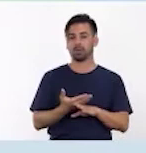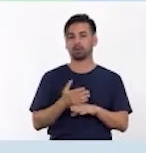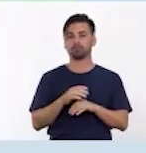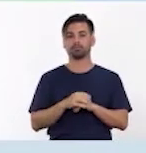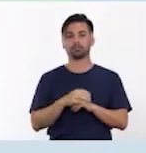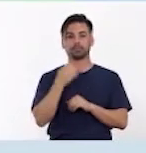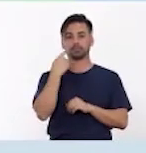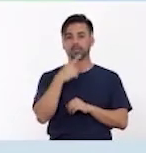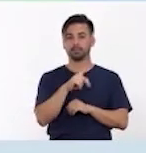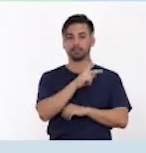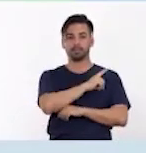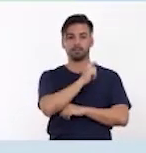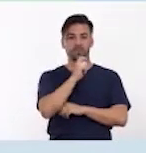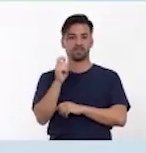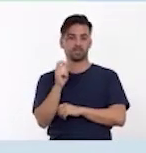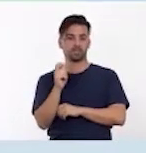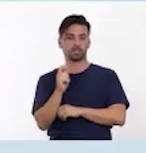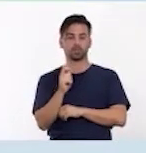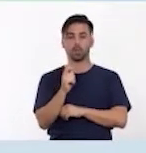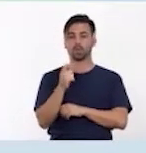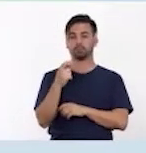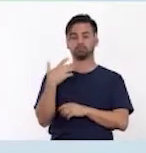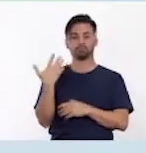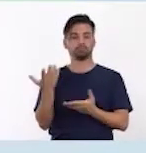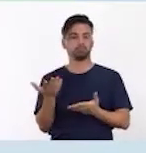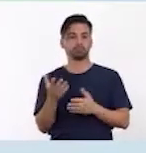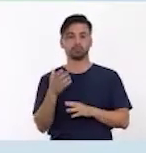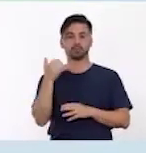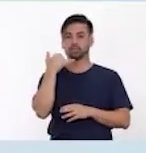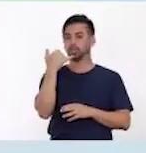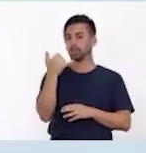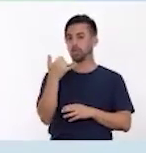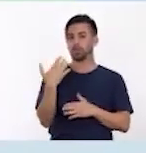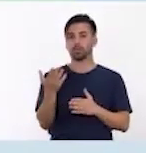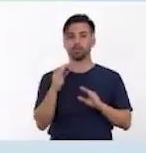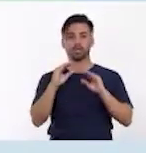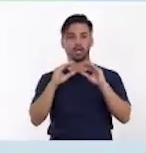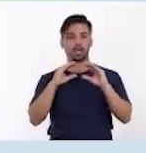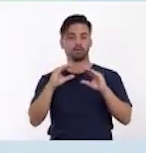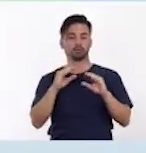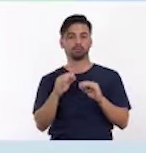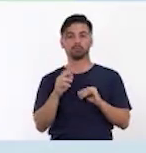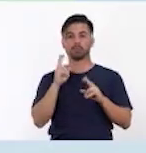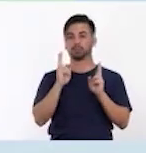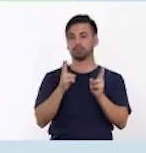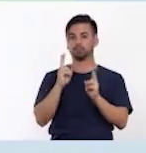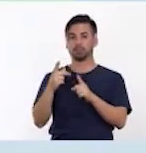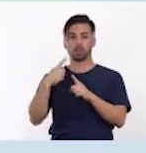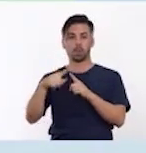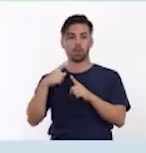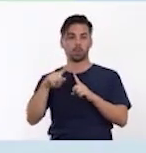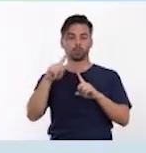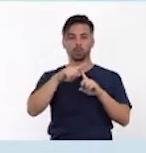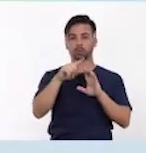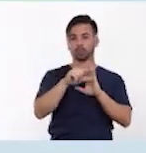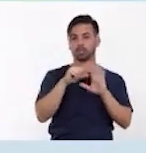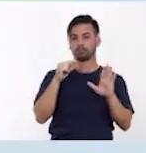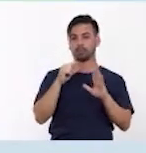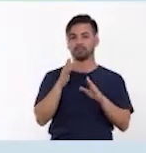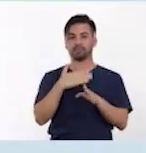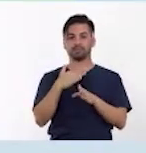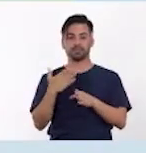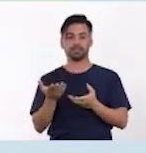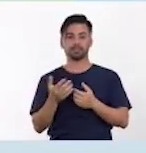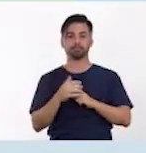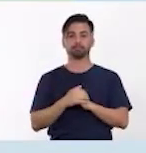estado hablando de algún otro tema, de alguna manera diferente, pero en general los temas giran alrededor de lo que